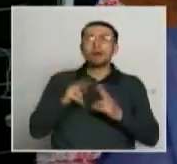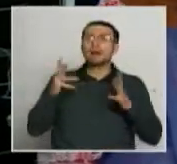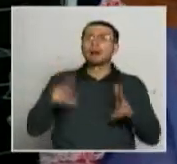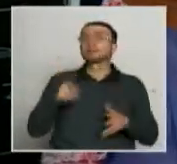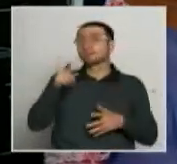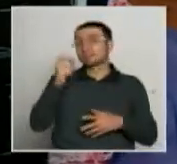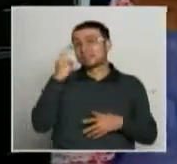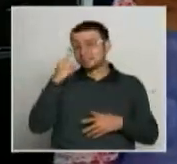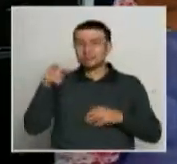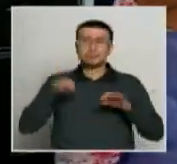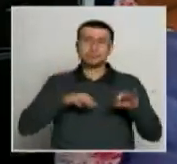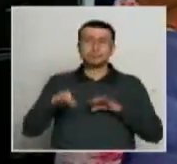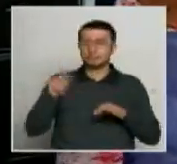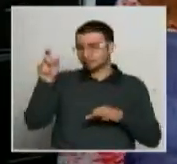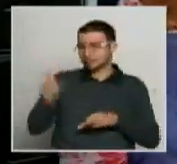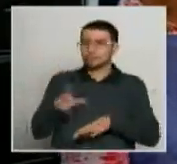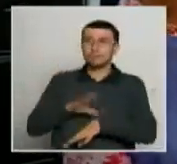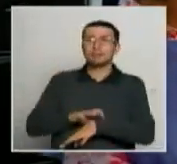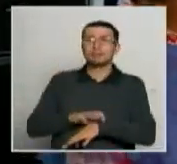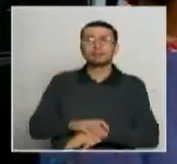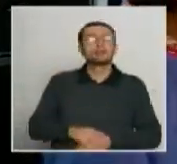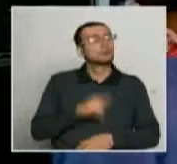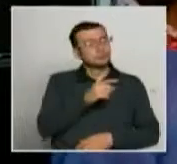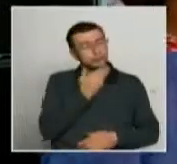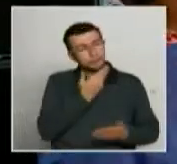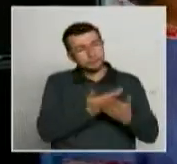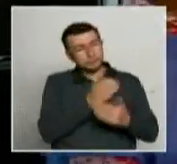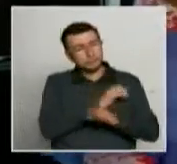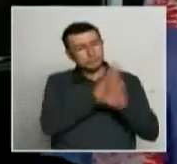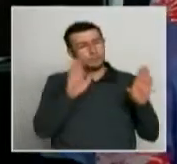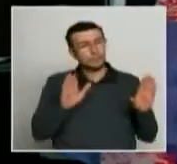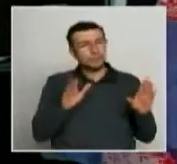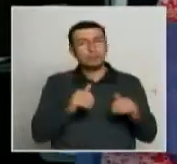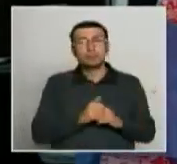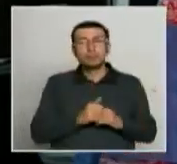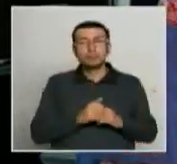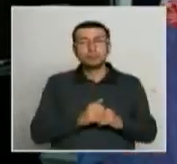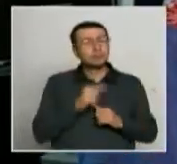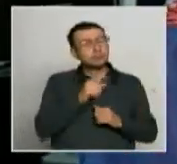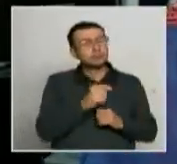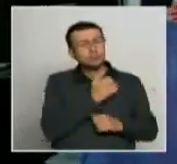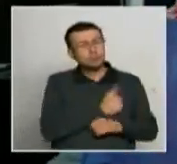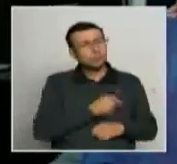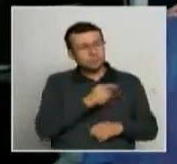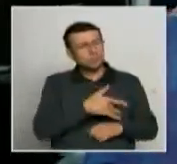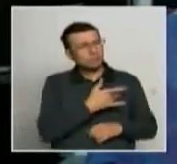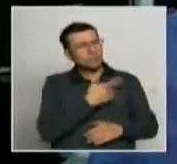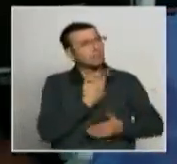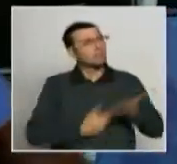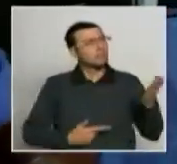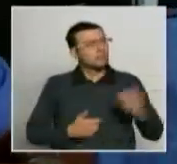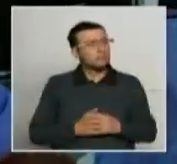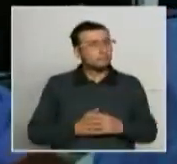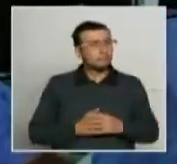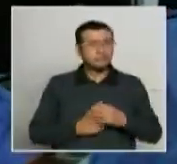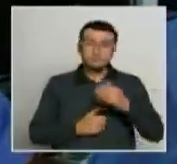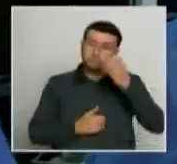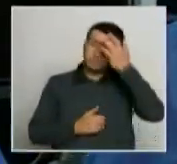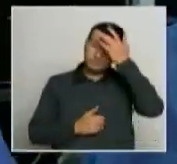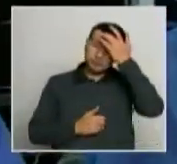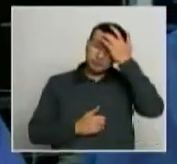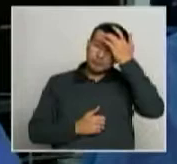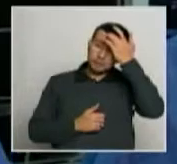la explicación de nuestro médico invitado hoy. Doña Evelia, buenos días. Cuéntenos, Hola, doctor. Cuéntenos qué es lo que siente. Pues